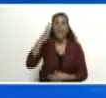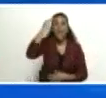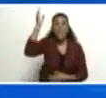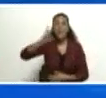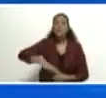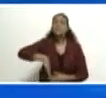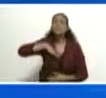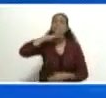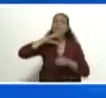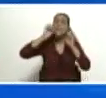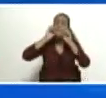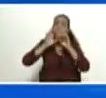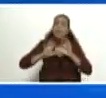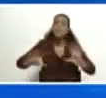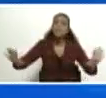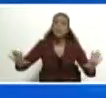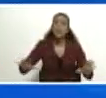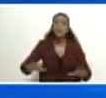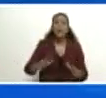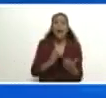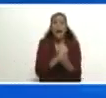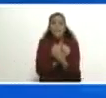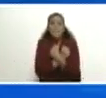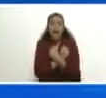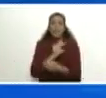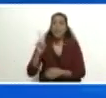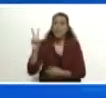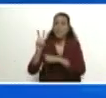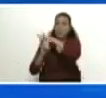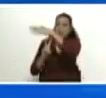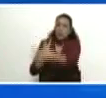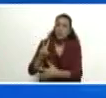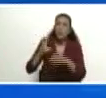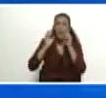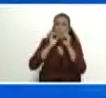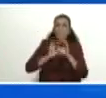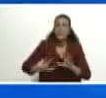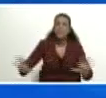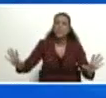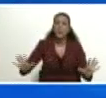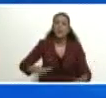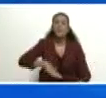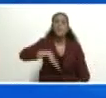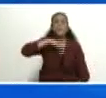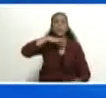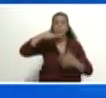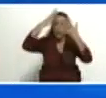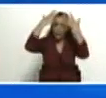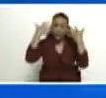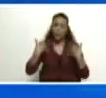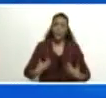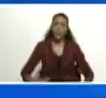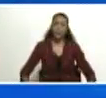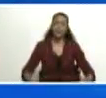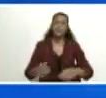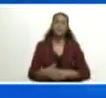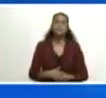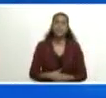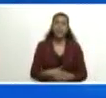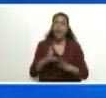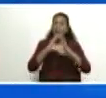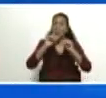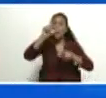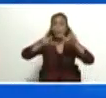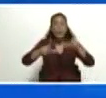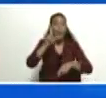de bendiciones a nuestra amada patria Venezuela. Y nos colme de bendiciones a todos y a